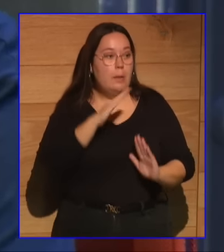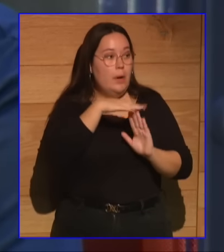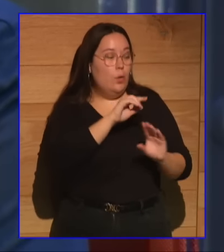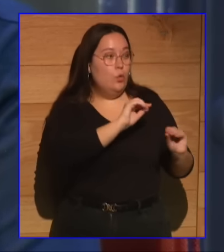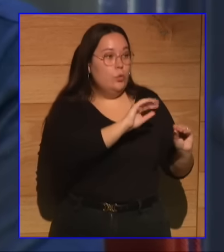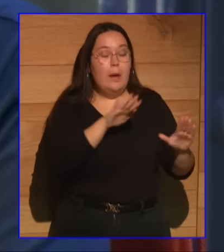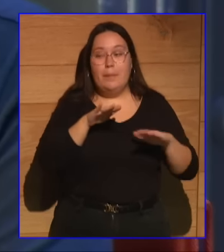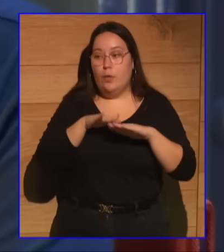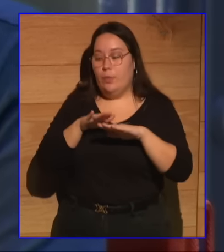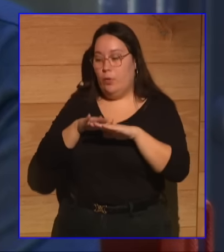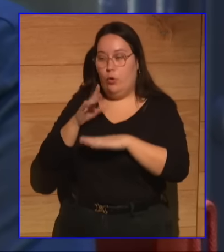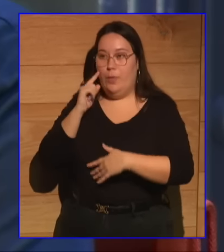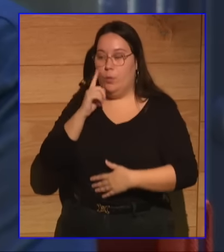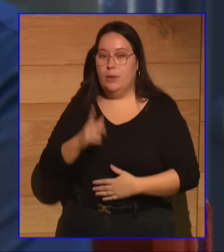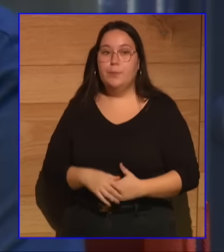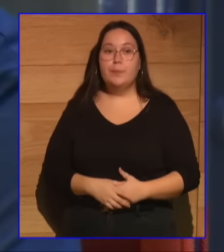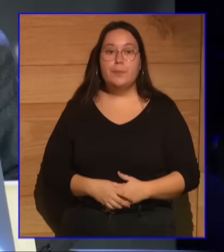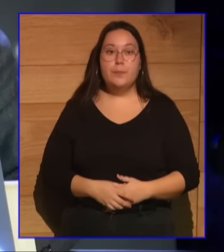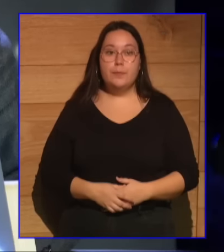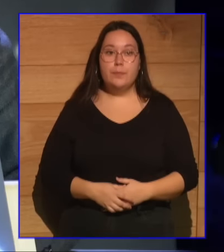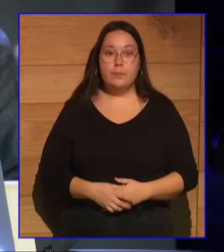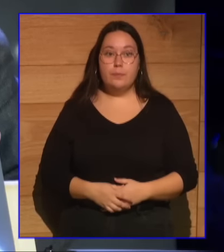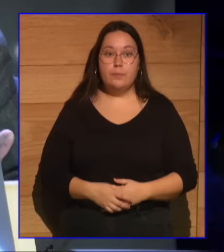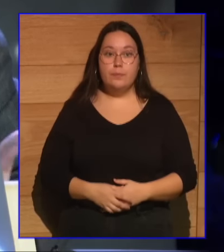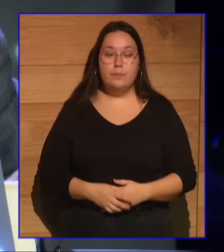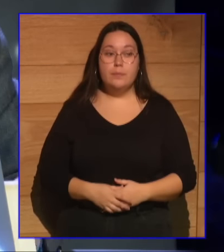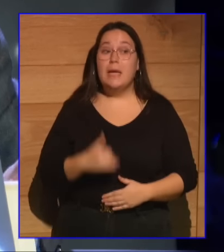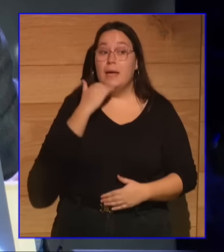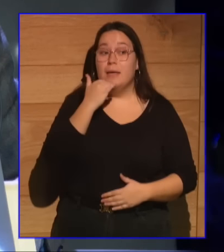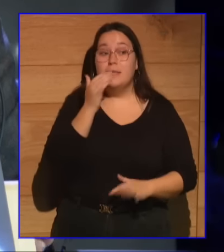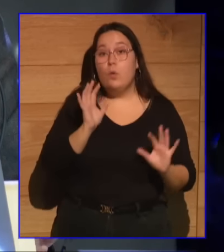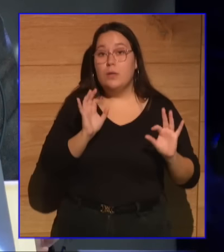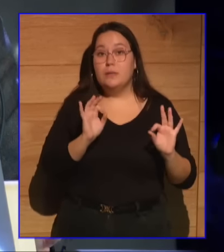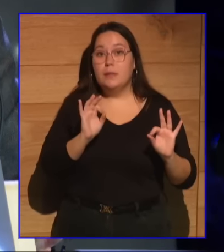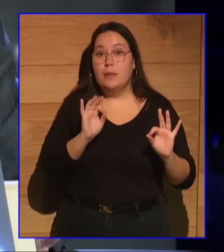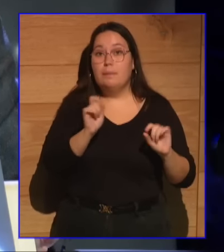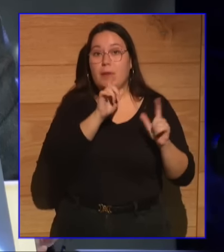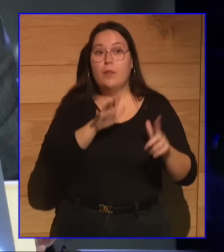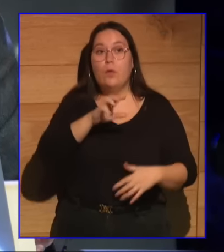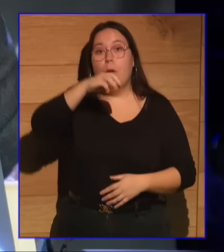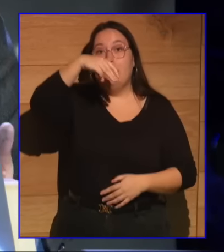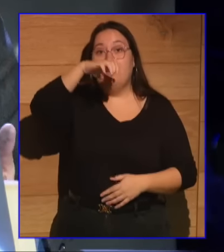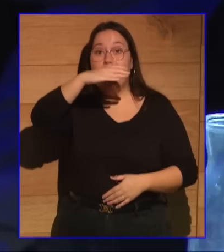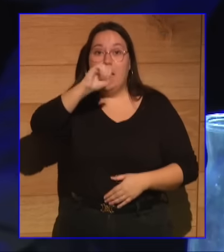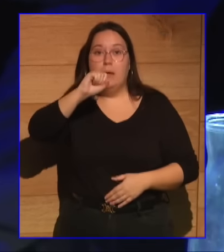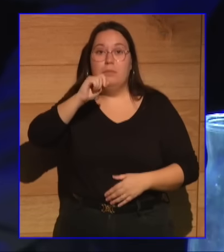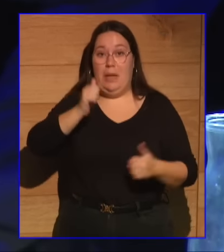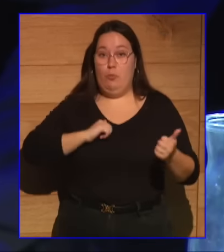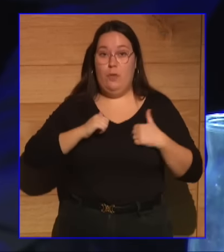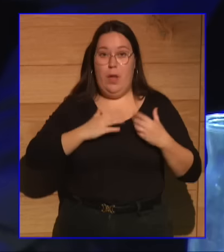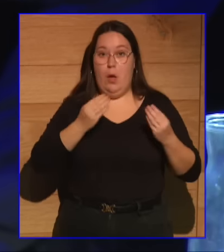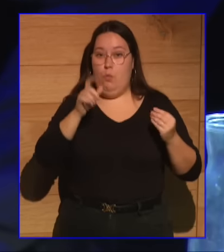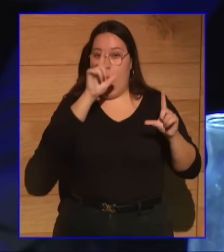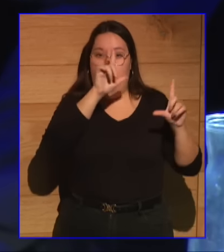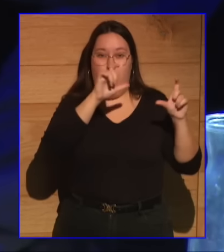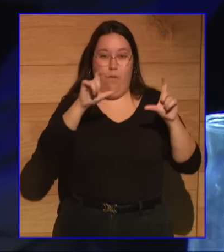tú. Perdón, no me he dado cuenta. No, digo que es algo así como la meca. Polonia, botellón de peña que hace fotos